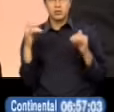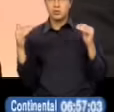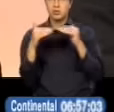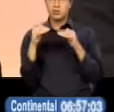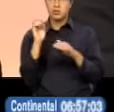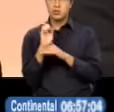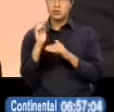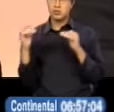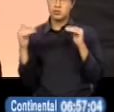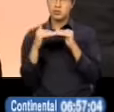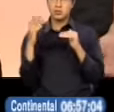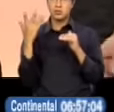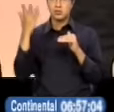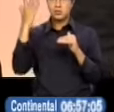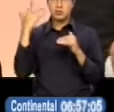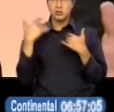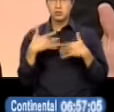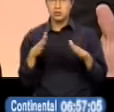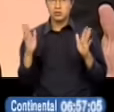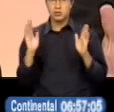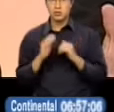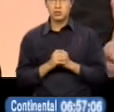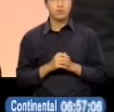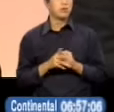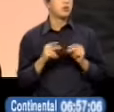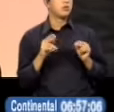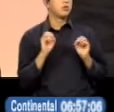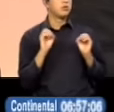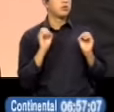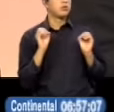con él con en quito con él y no lo parece